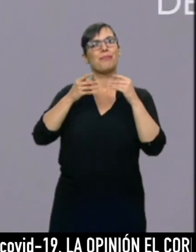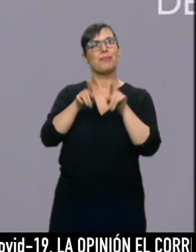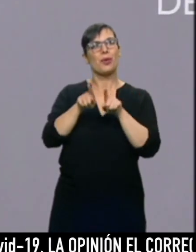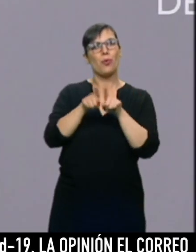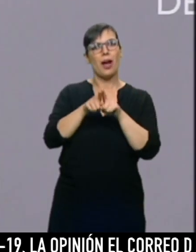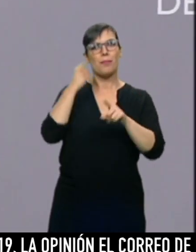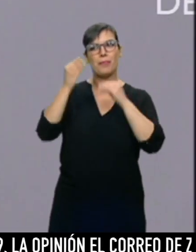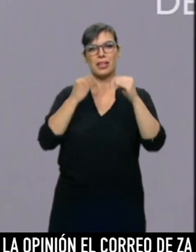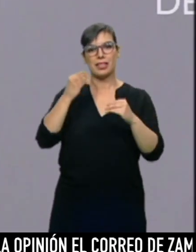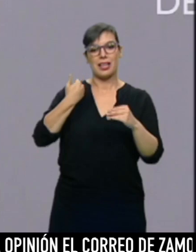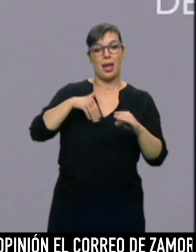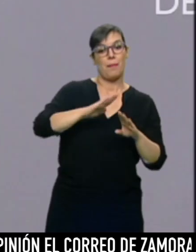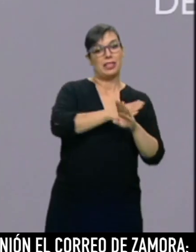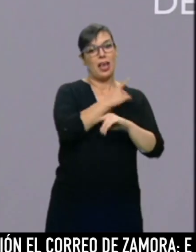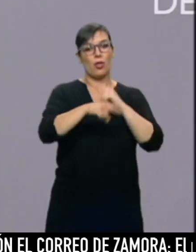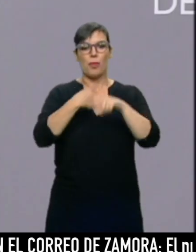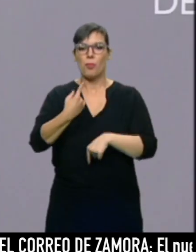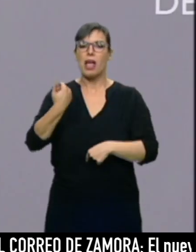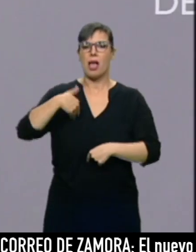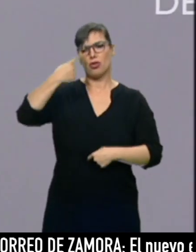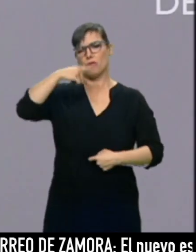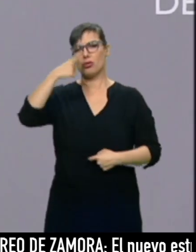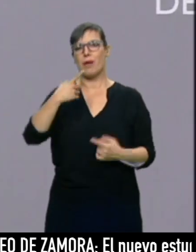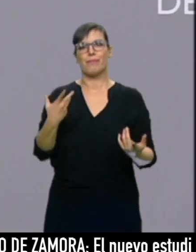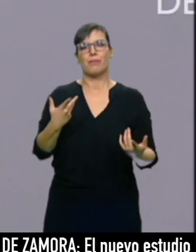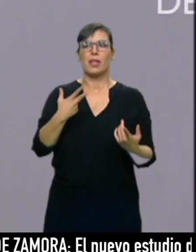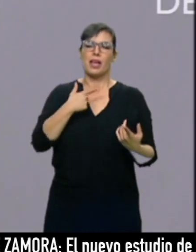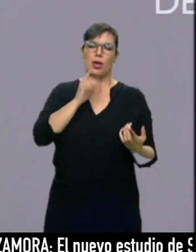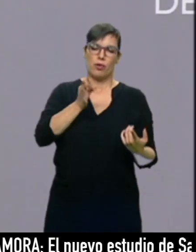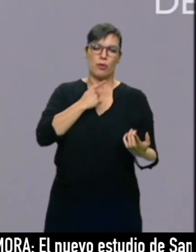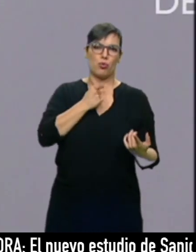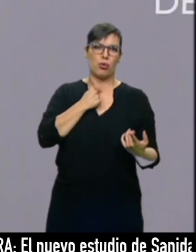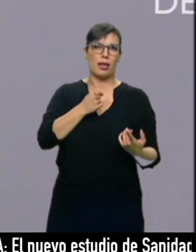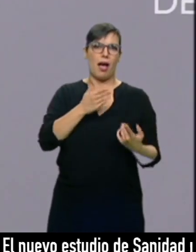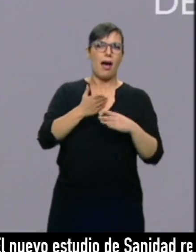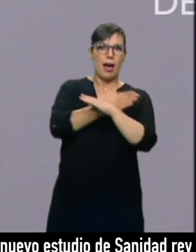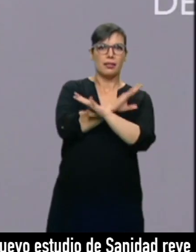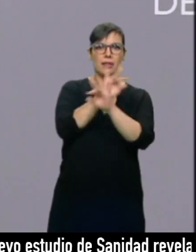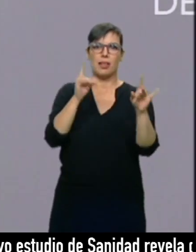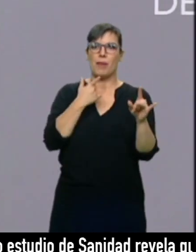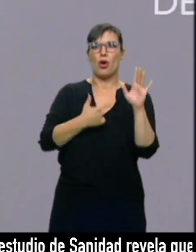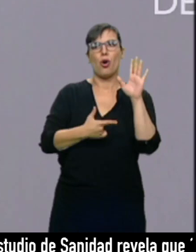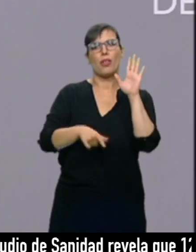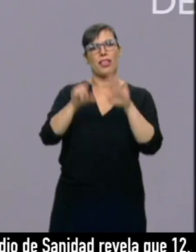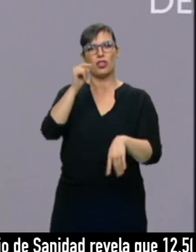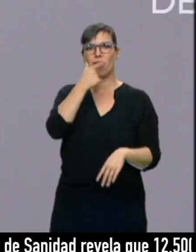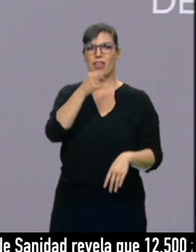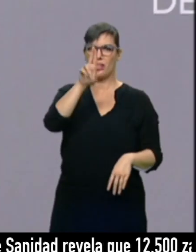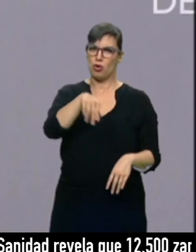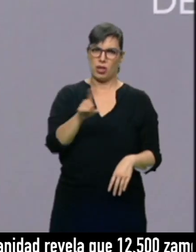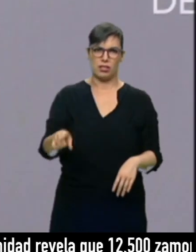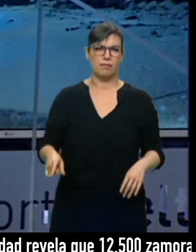sido antes o no. Nos hubiera gustado a todos que fuera un poquito antes, pero lo cierto es que no es fácil tomar este tipo de